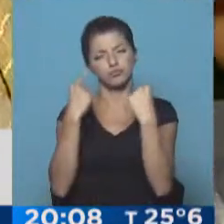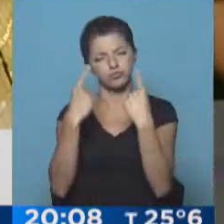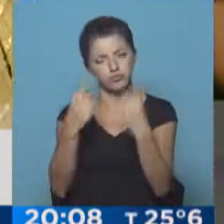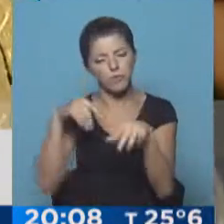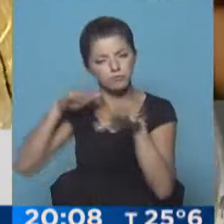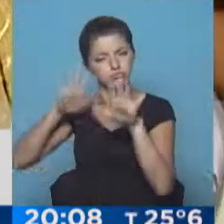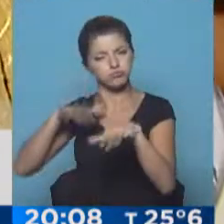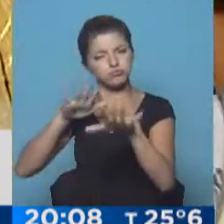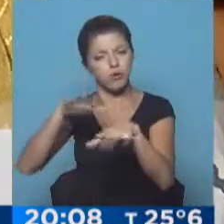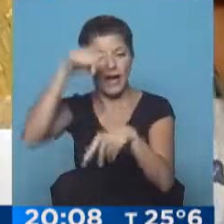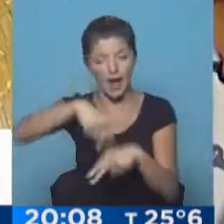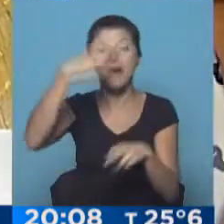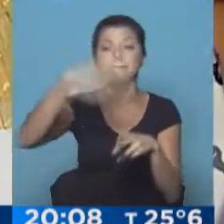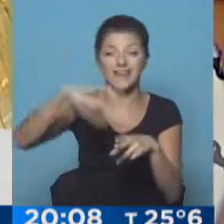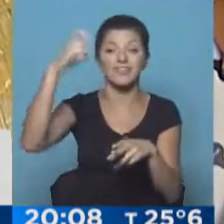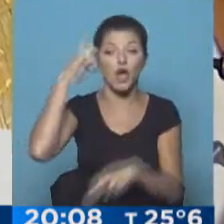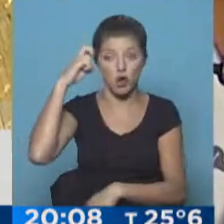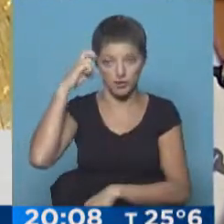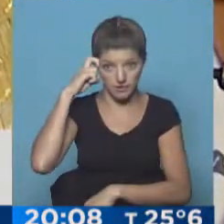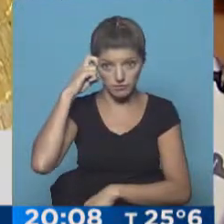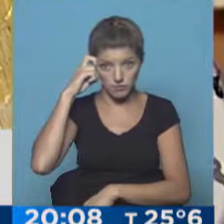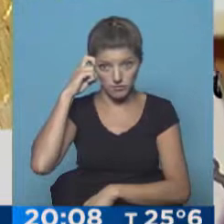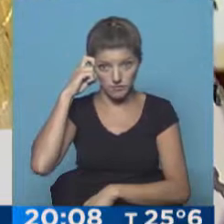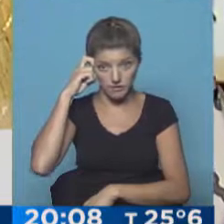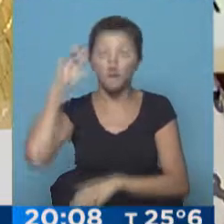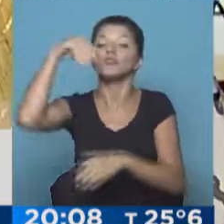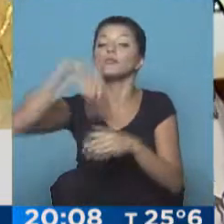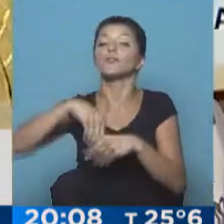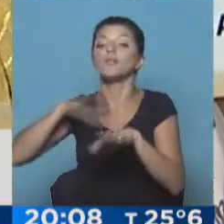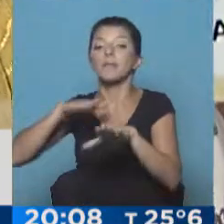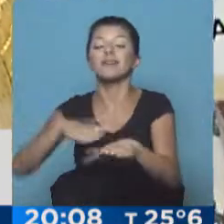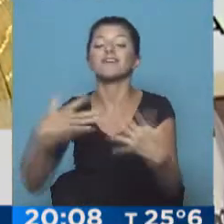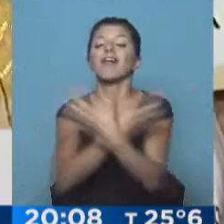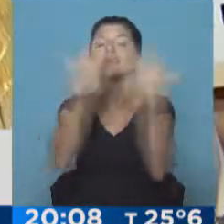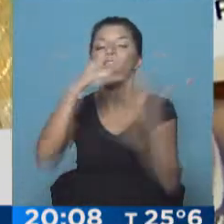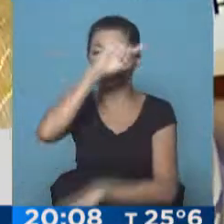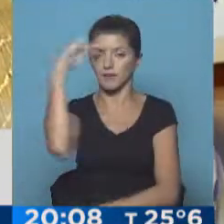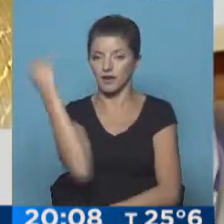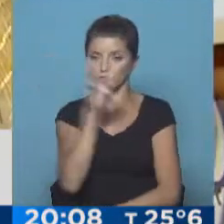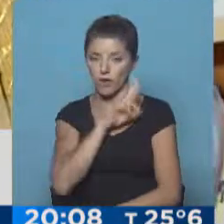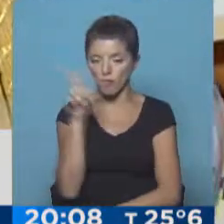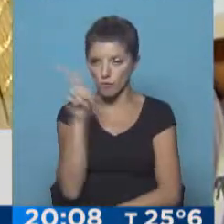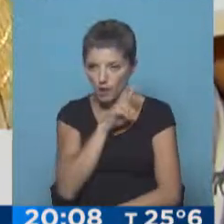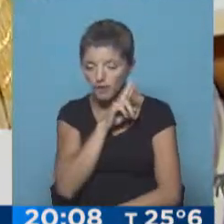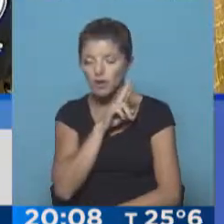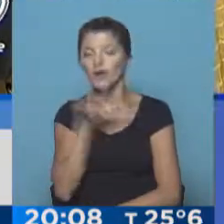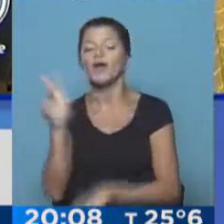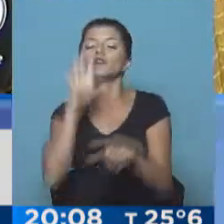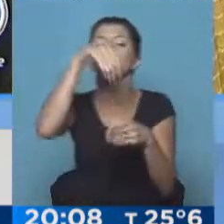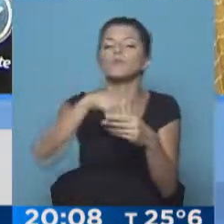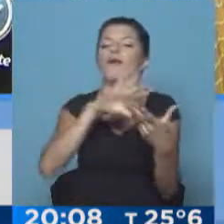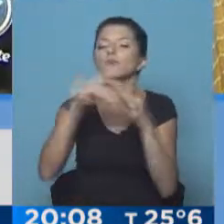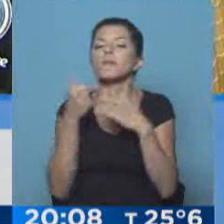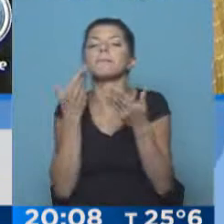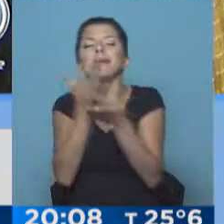manifestaron aquí frente al Congreso sumándose a la marcha en el Día Internacional de la Mujer como acto reivindicatorio y de pedido